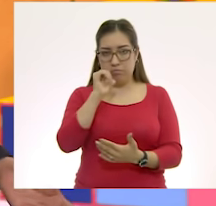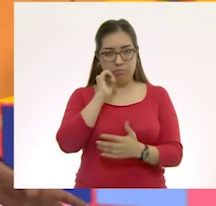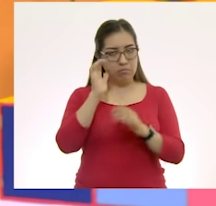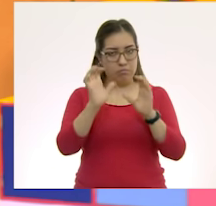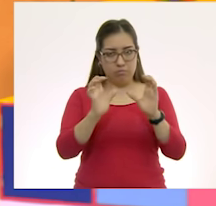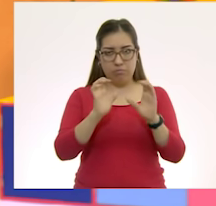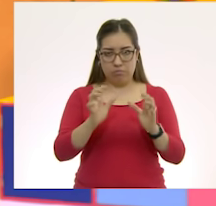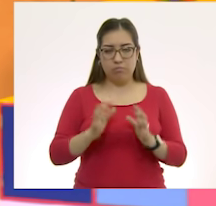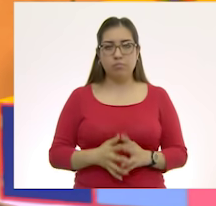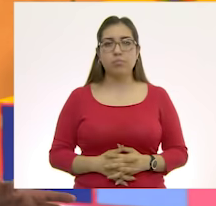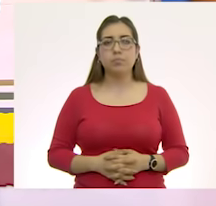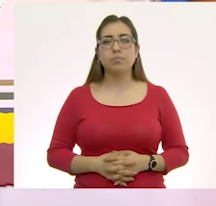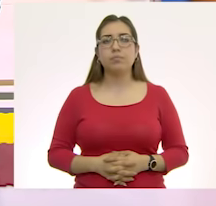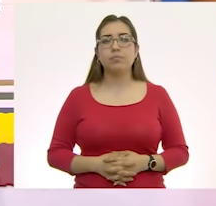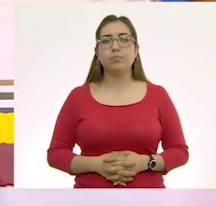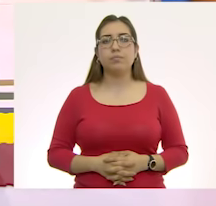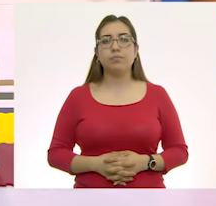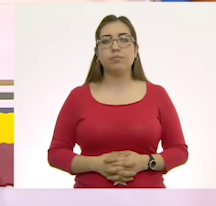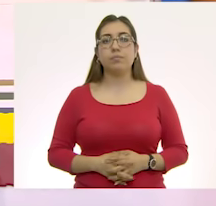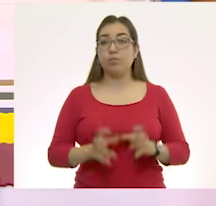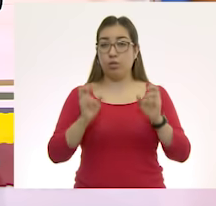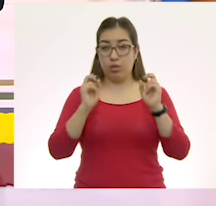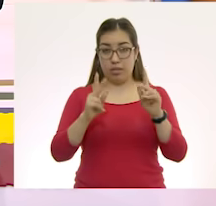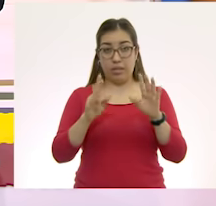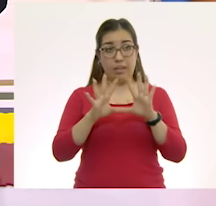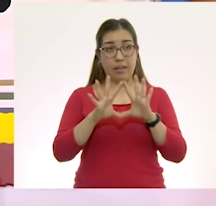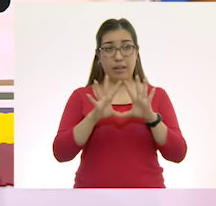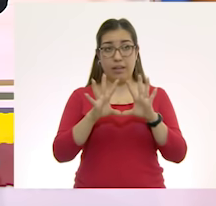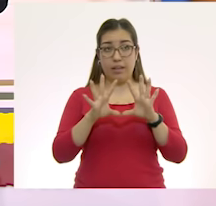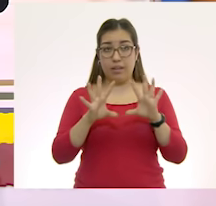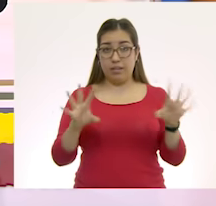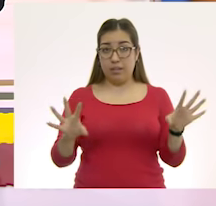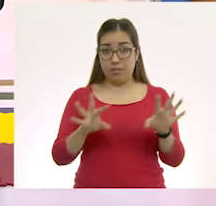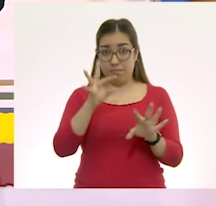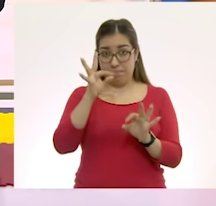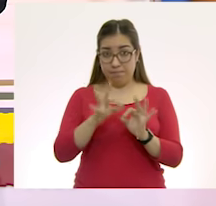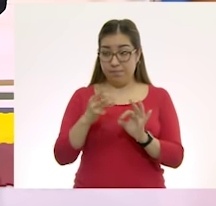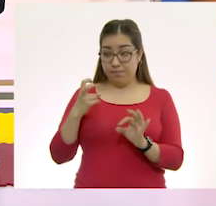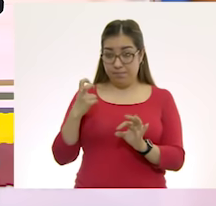algo, ¿verdad? Claro. Bien, hasta aquí terminamos con estos